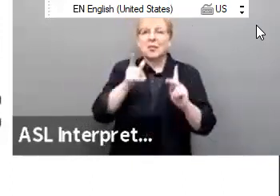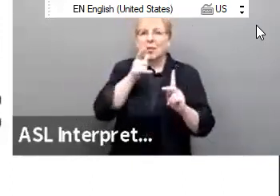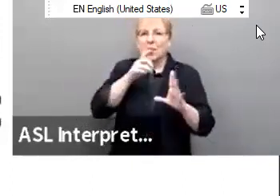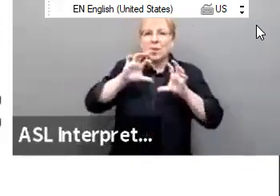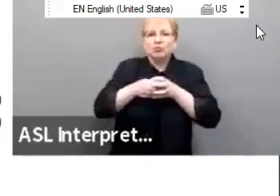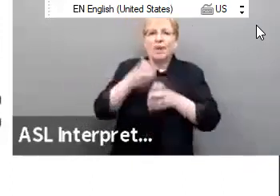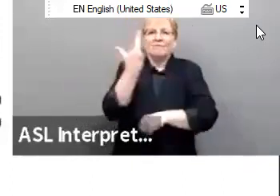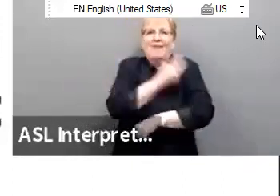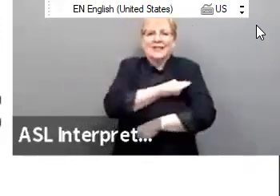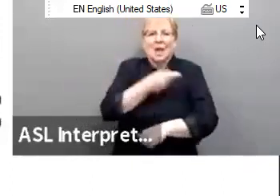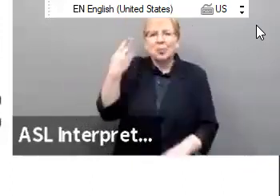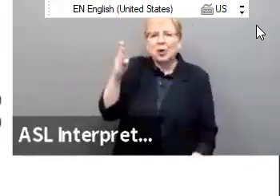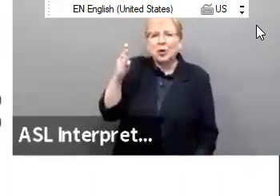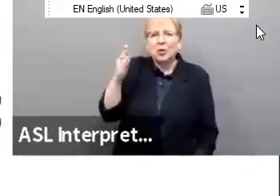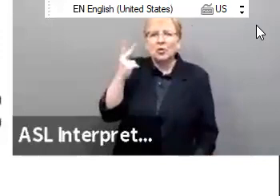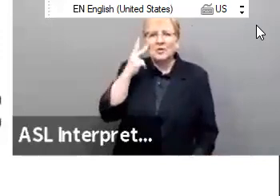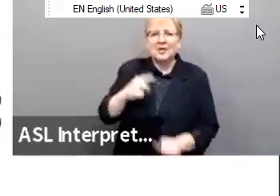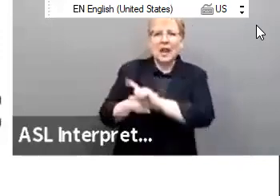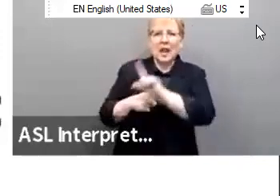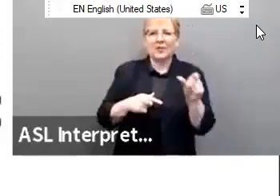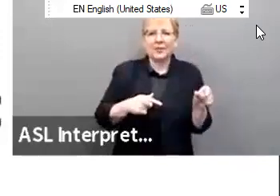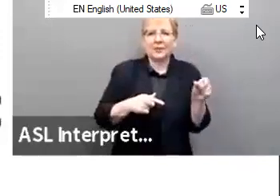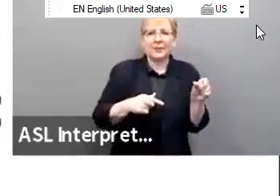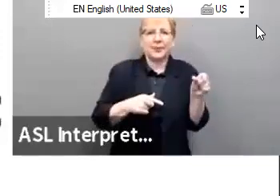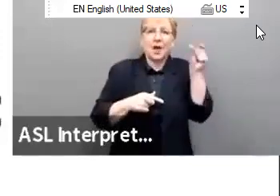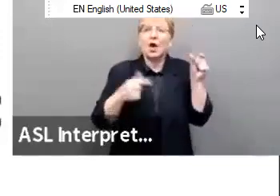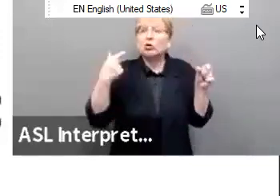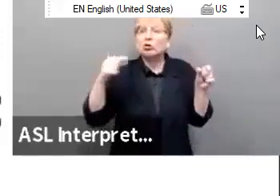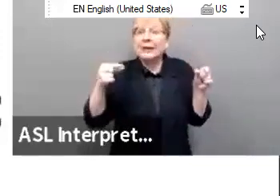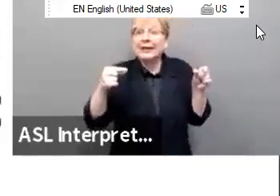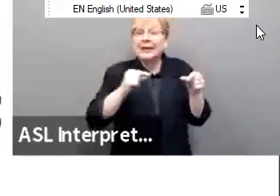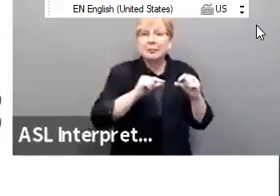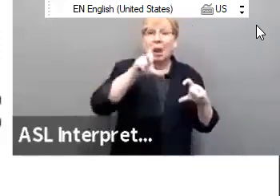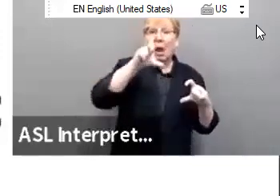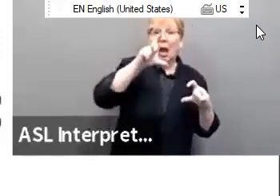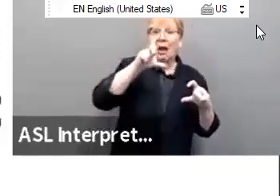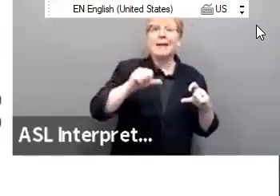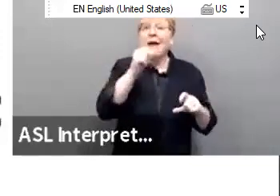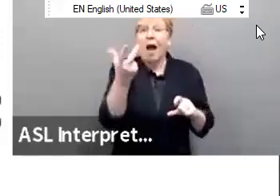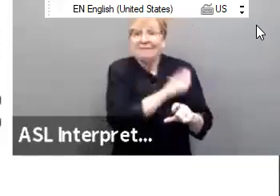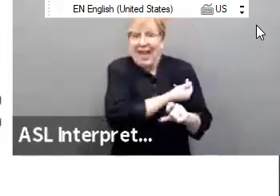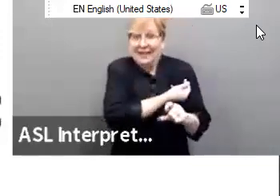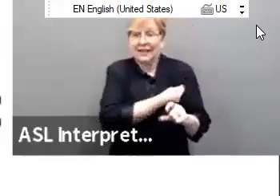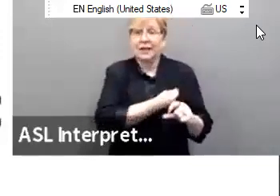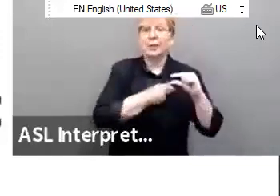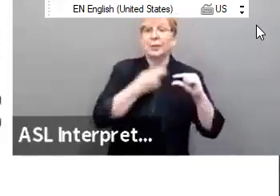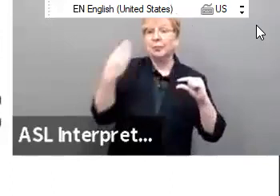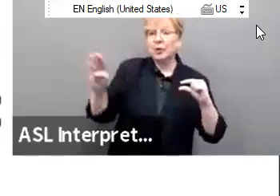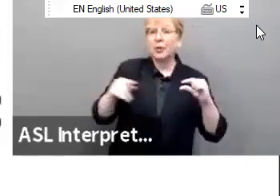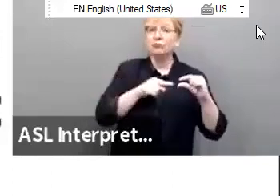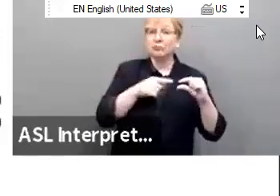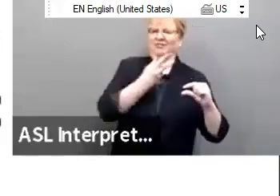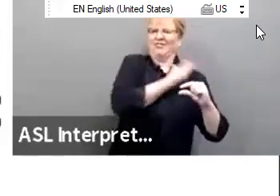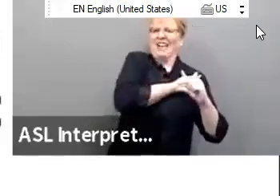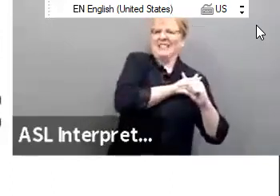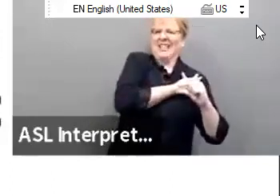del CDC y de hecho Nuevo México es parte del estudio que sigue del CDC que muestra mientras estamos comenzando a ver casos